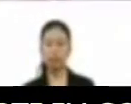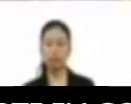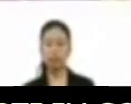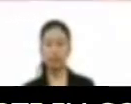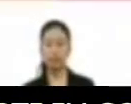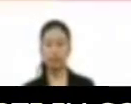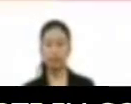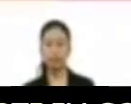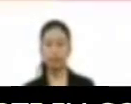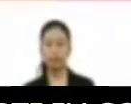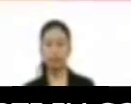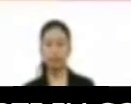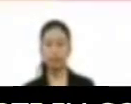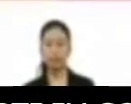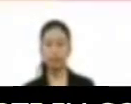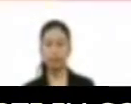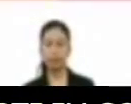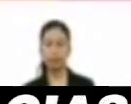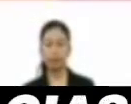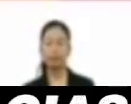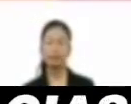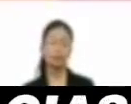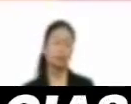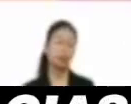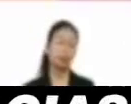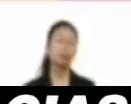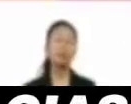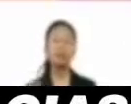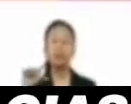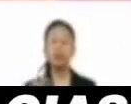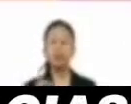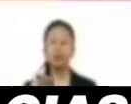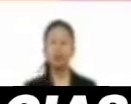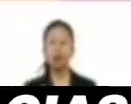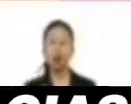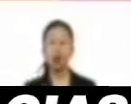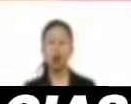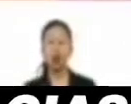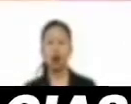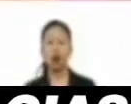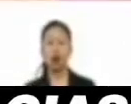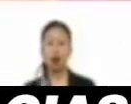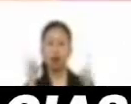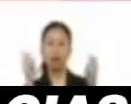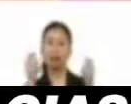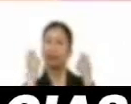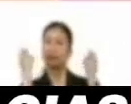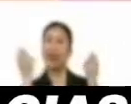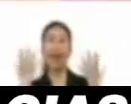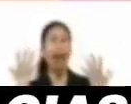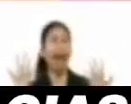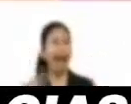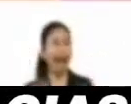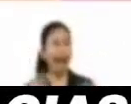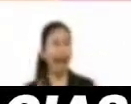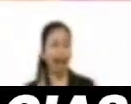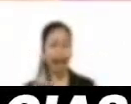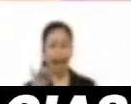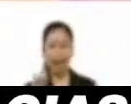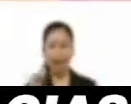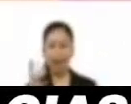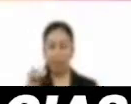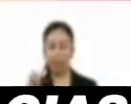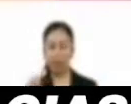Así que hoy, además de celebrar que el litio es de las mexicanas, de los